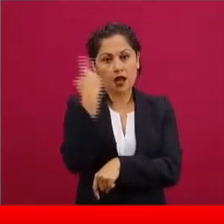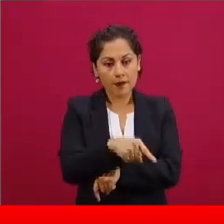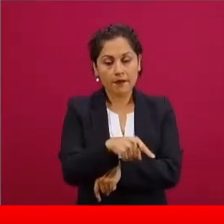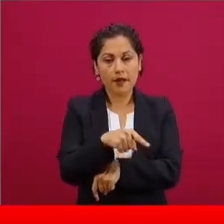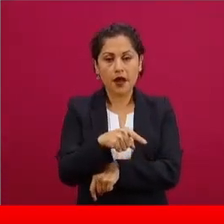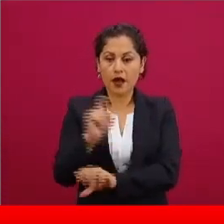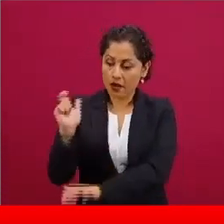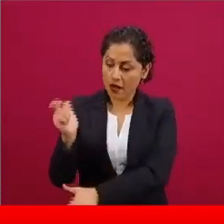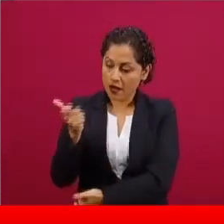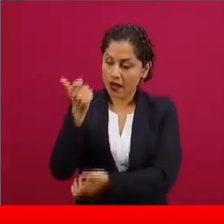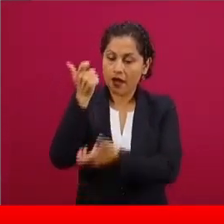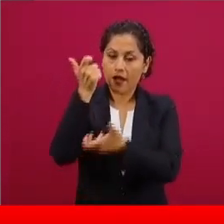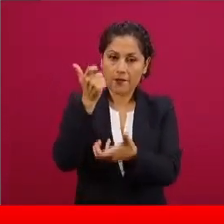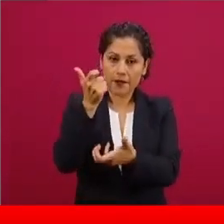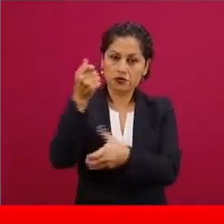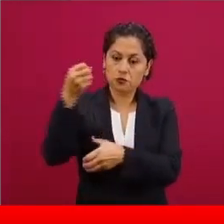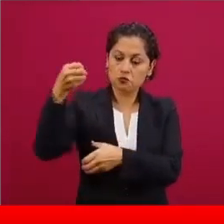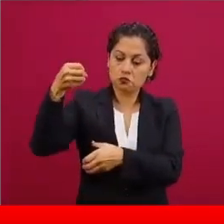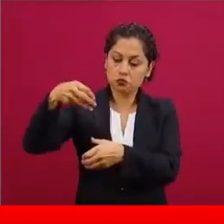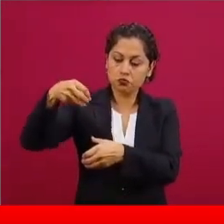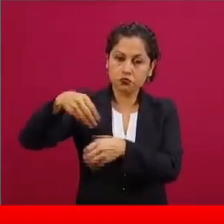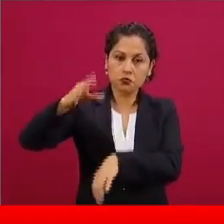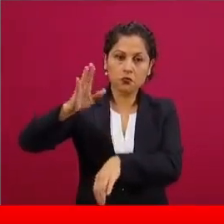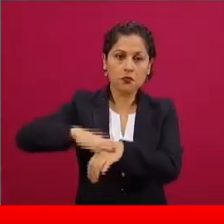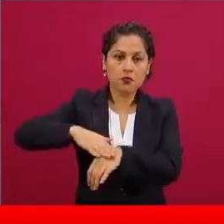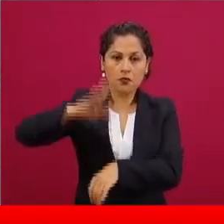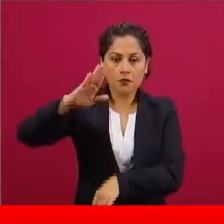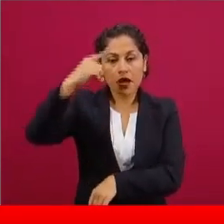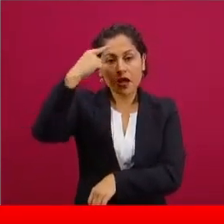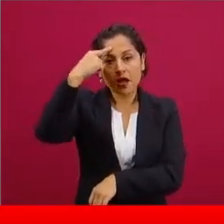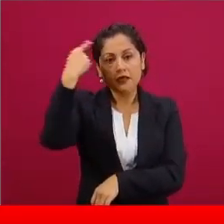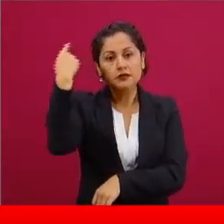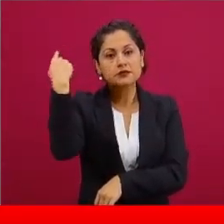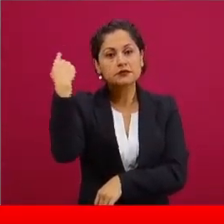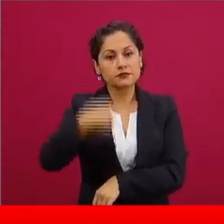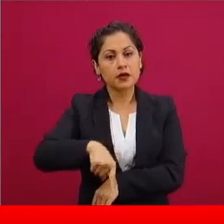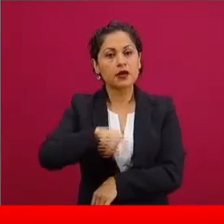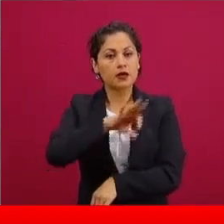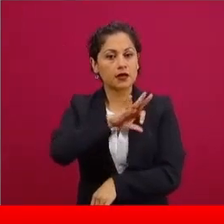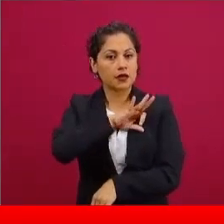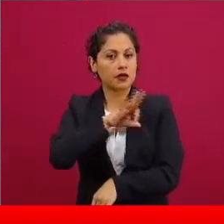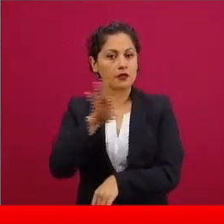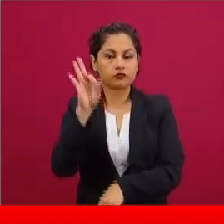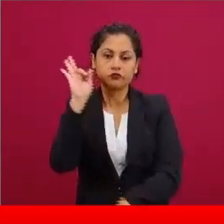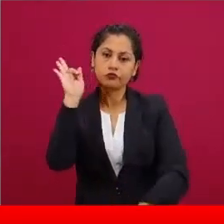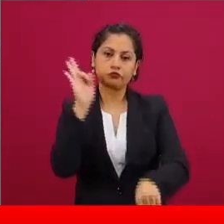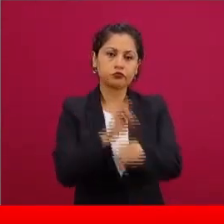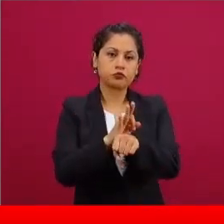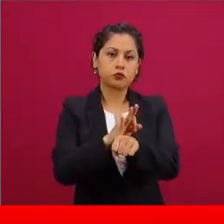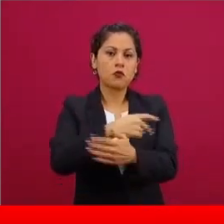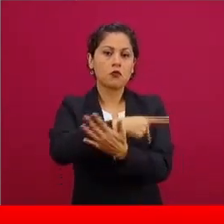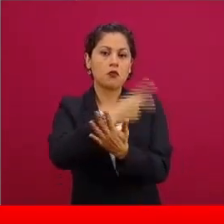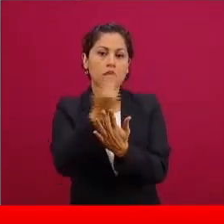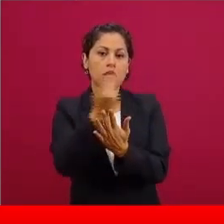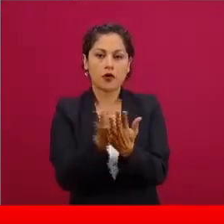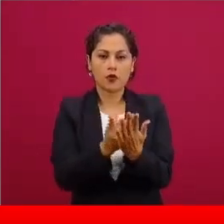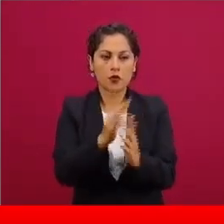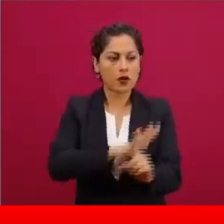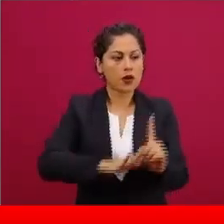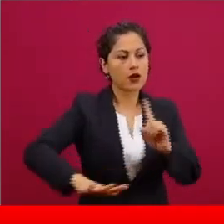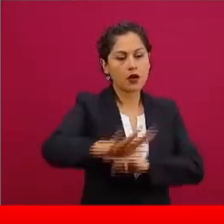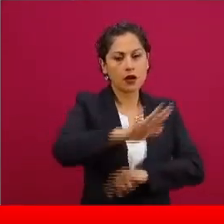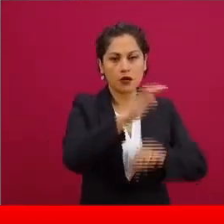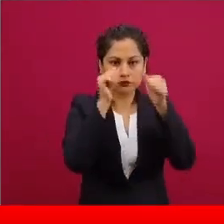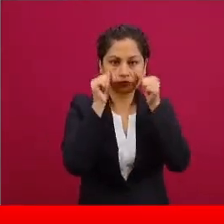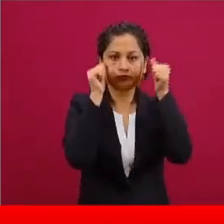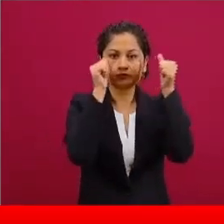para fortalecer el blindaje de los programas sociales y de los proyectos